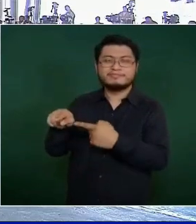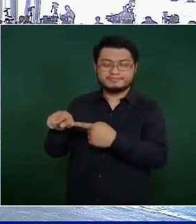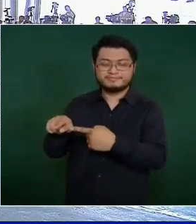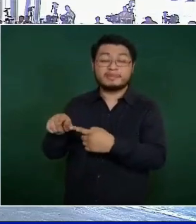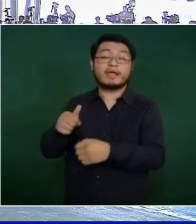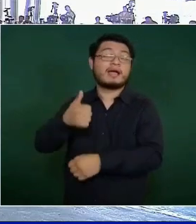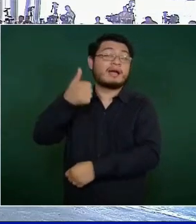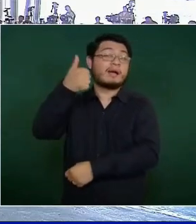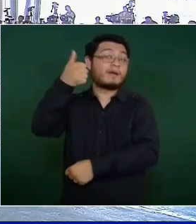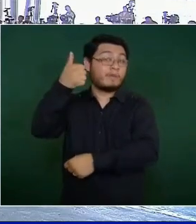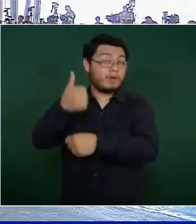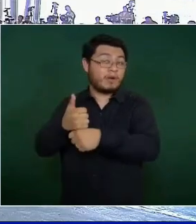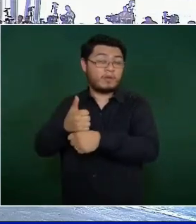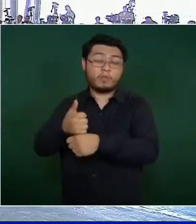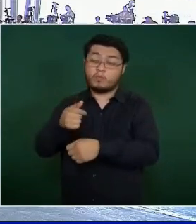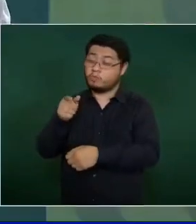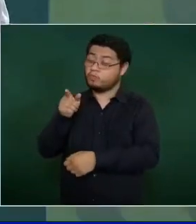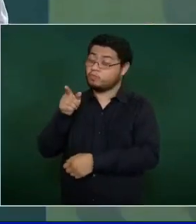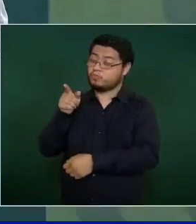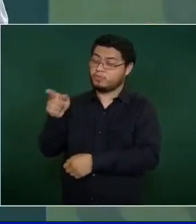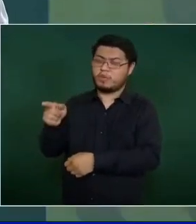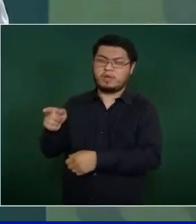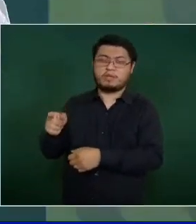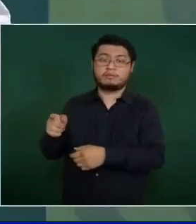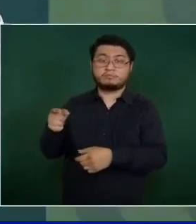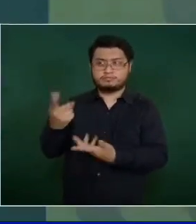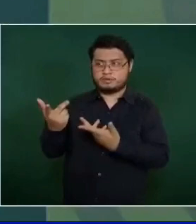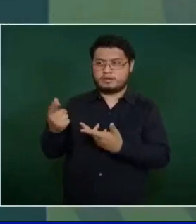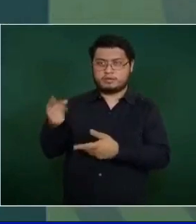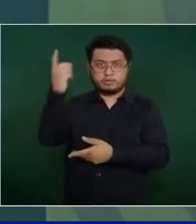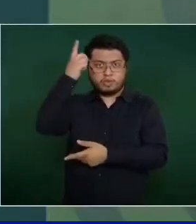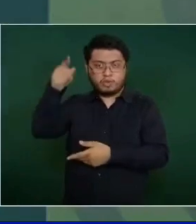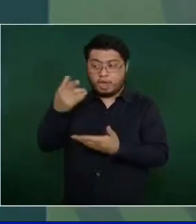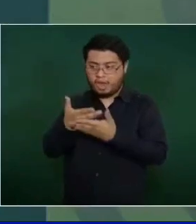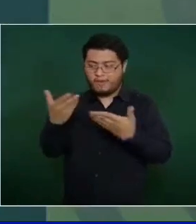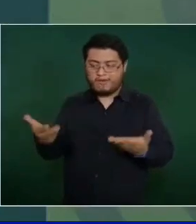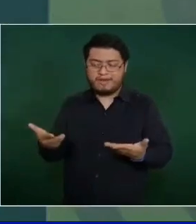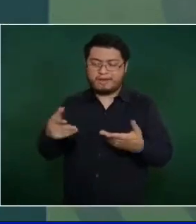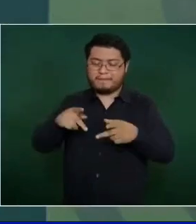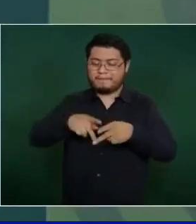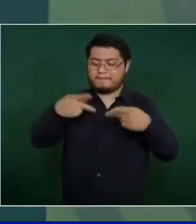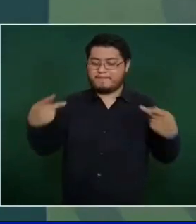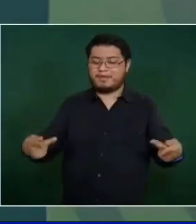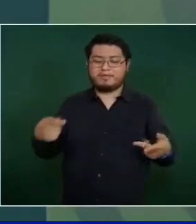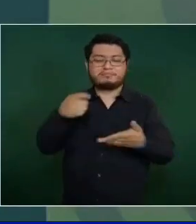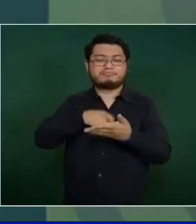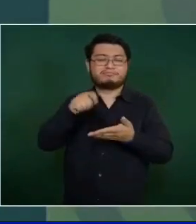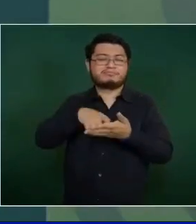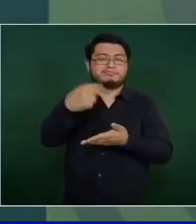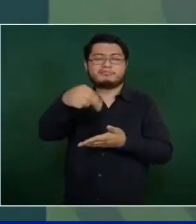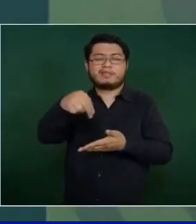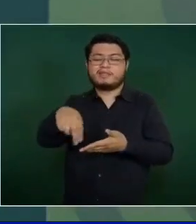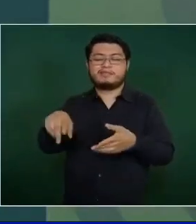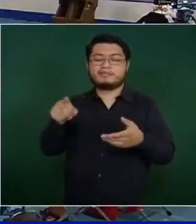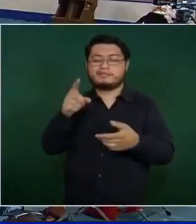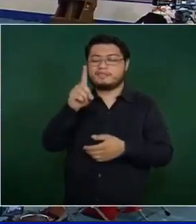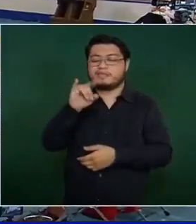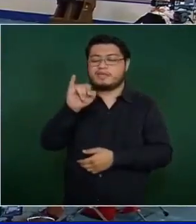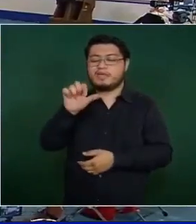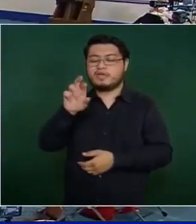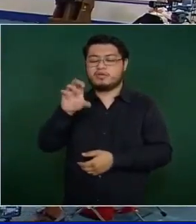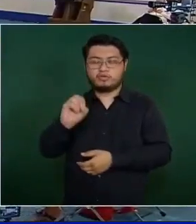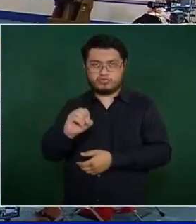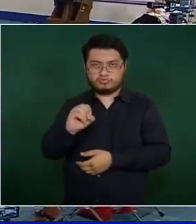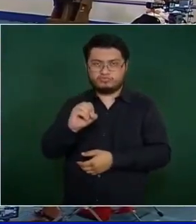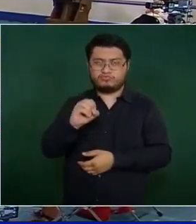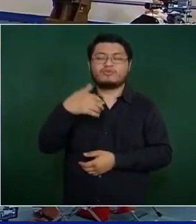abuelo de los dueños del Diario de Yucatán y de mi amigo Mario, de Por